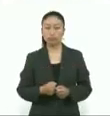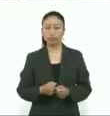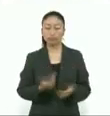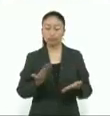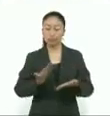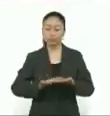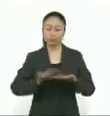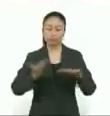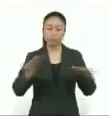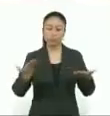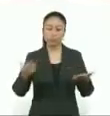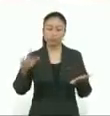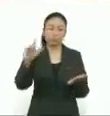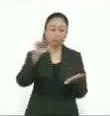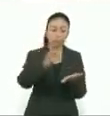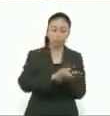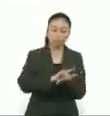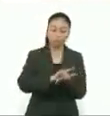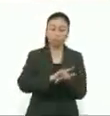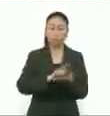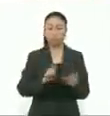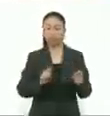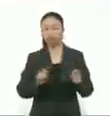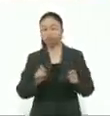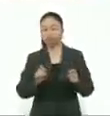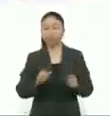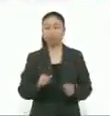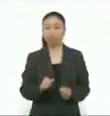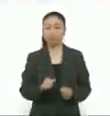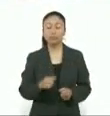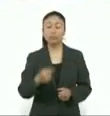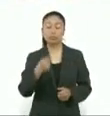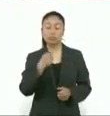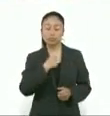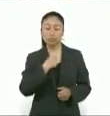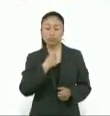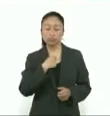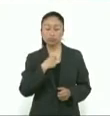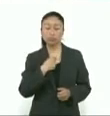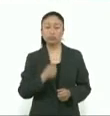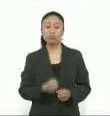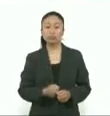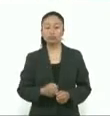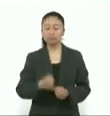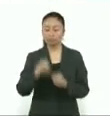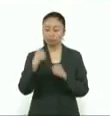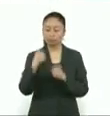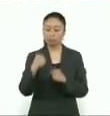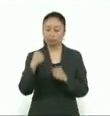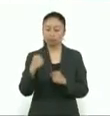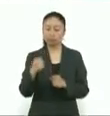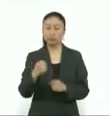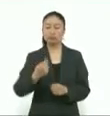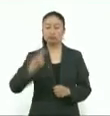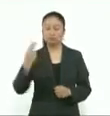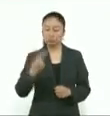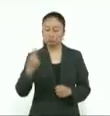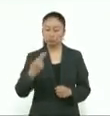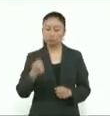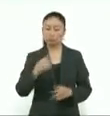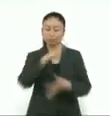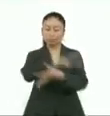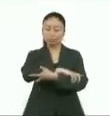legislación. Tengo la necesidad de continuar en la lucha, de ser